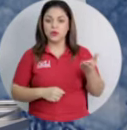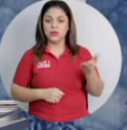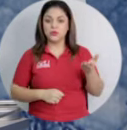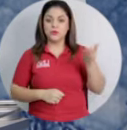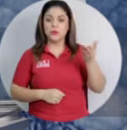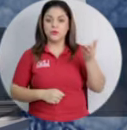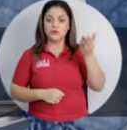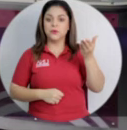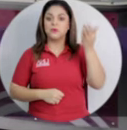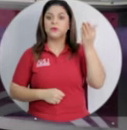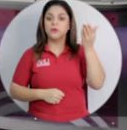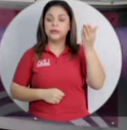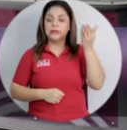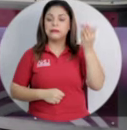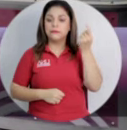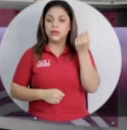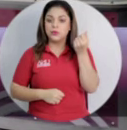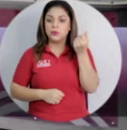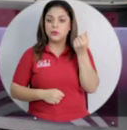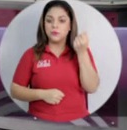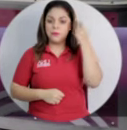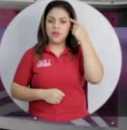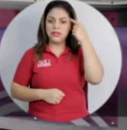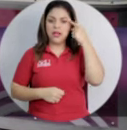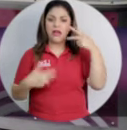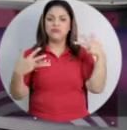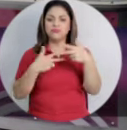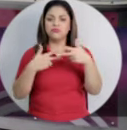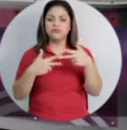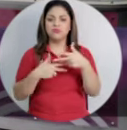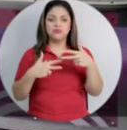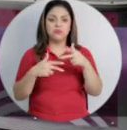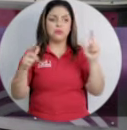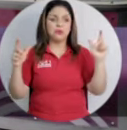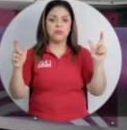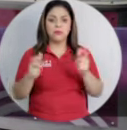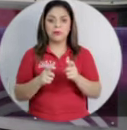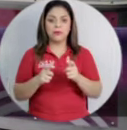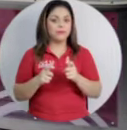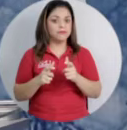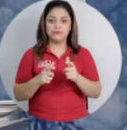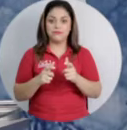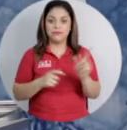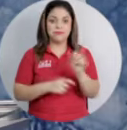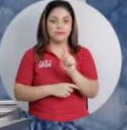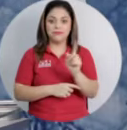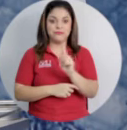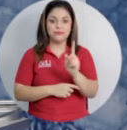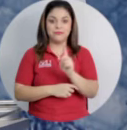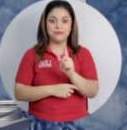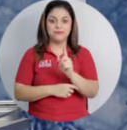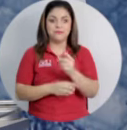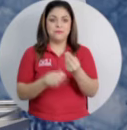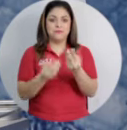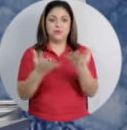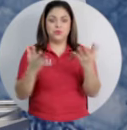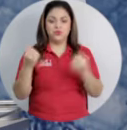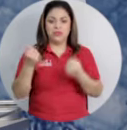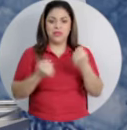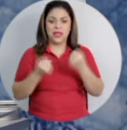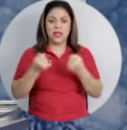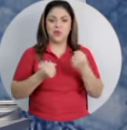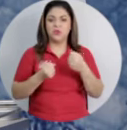gasolina, ¿verdad? Se iba a ver menos circulación vehicular. Pero es todo lo contrario, Carlos. O sea, la